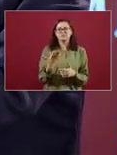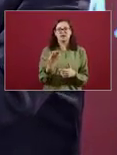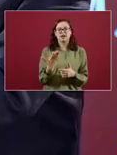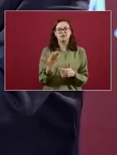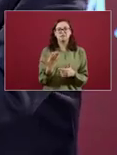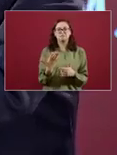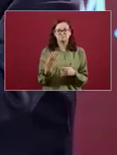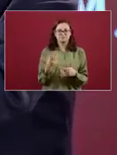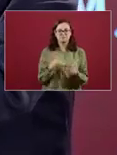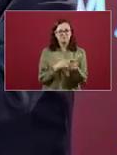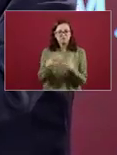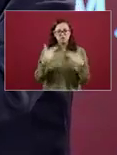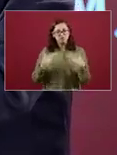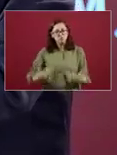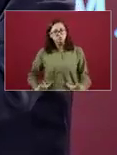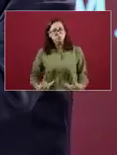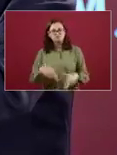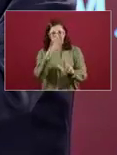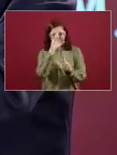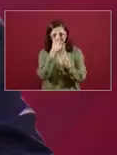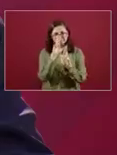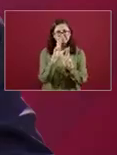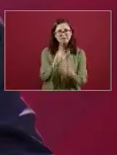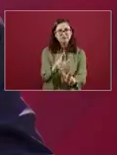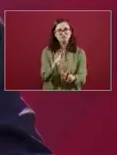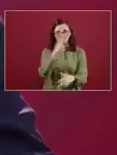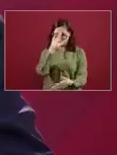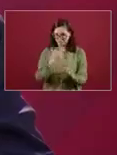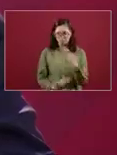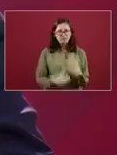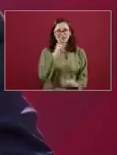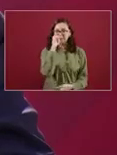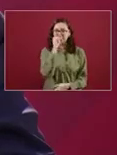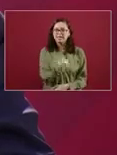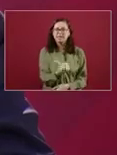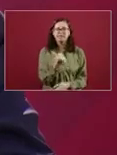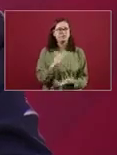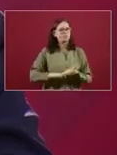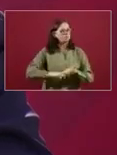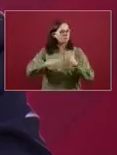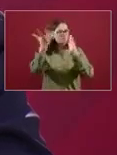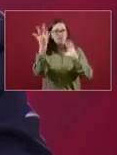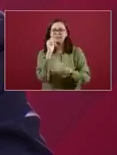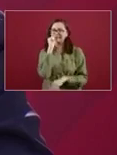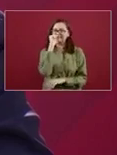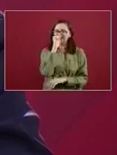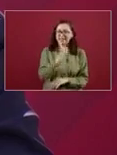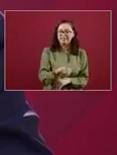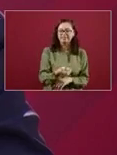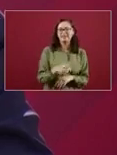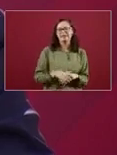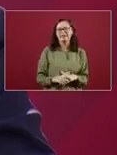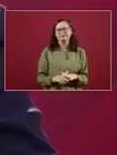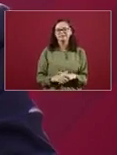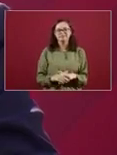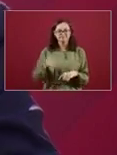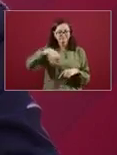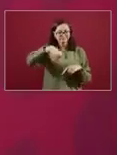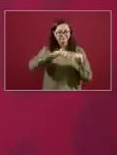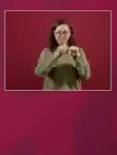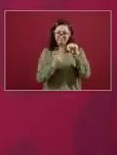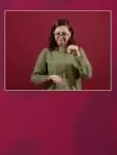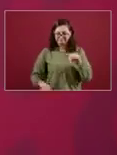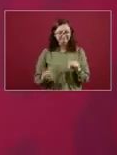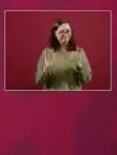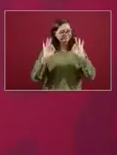no se violan derechos humanos en México, si no hay violencia en México, pues nos van a